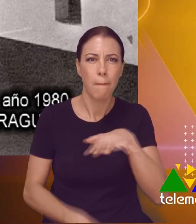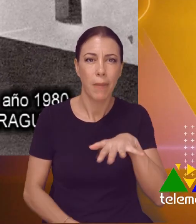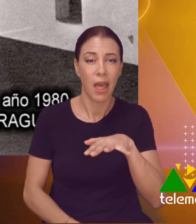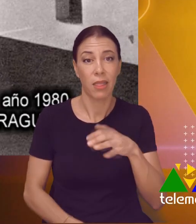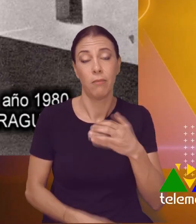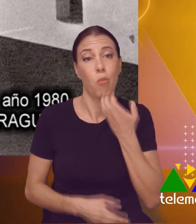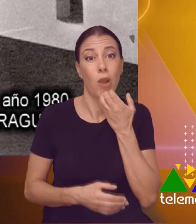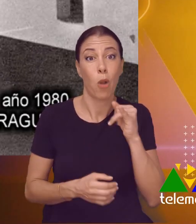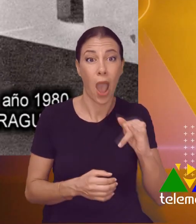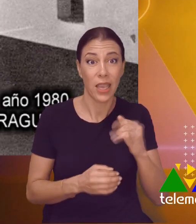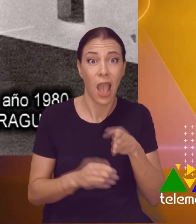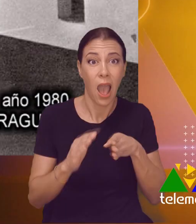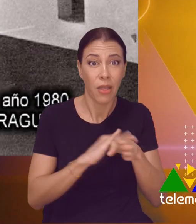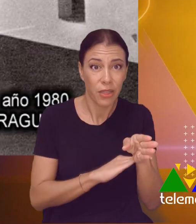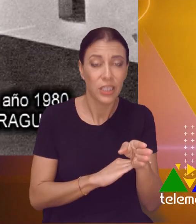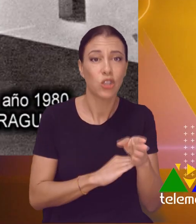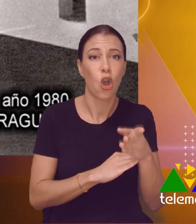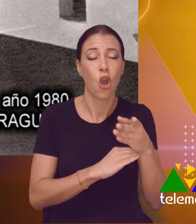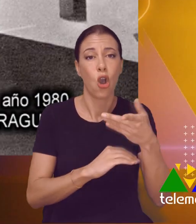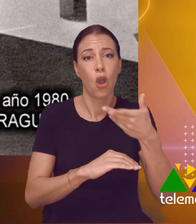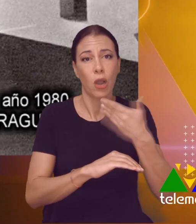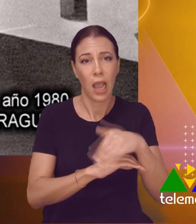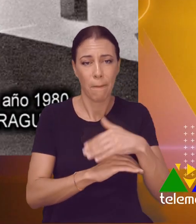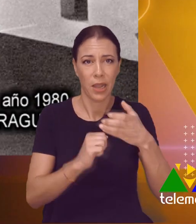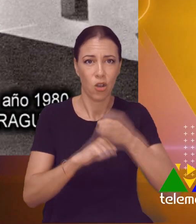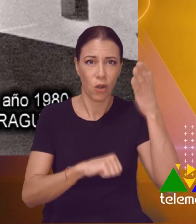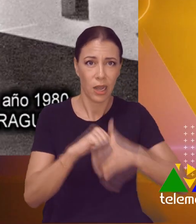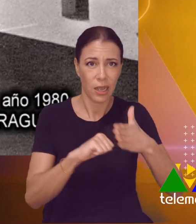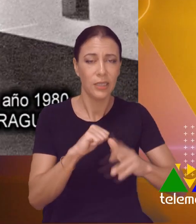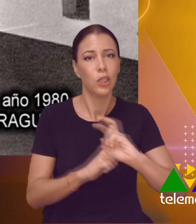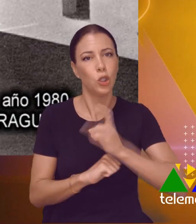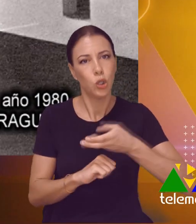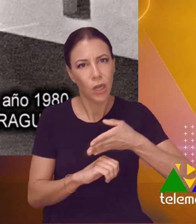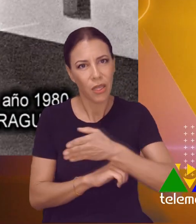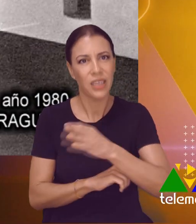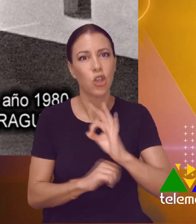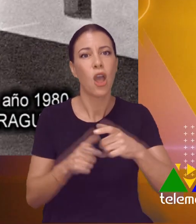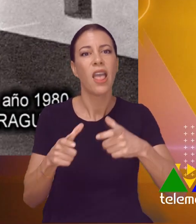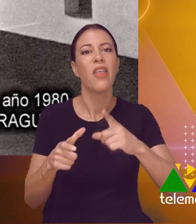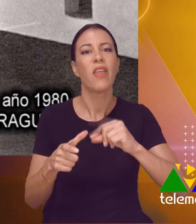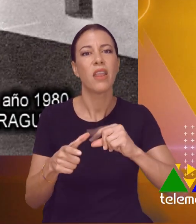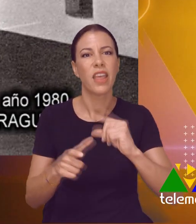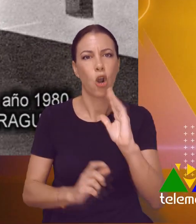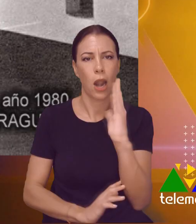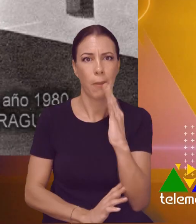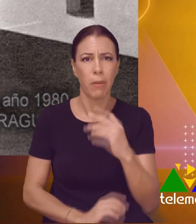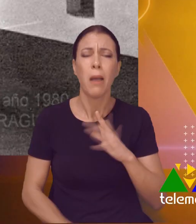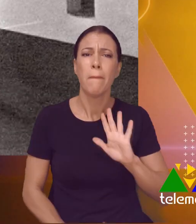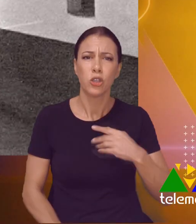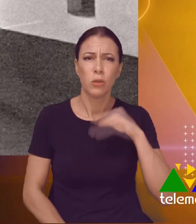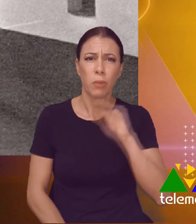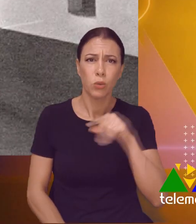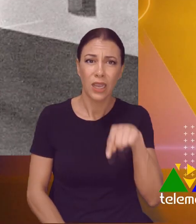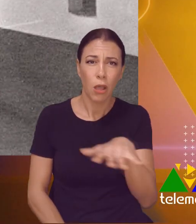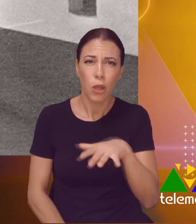típica. Por un lado el acceso a la calle, al camino a las Cañas, y por otro lado acceso al cenicero de La Palma. Que es una zona